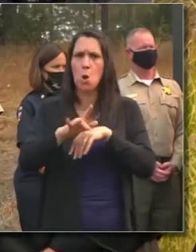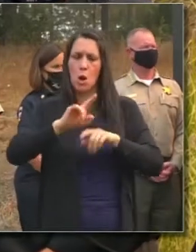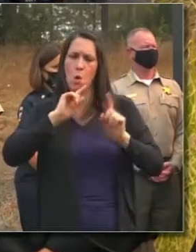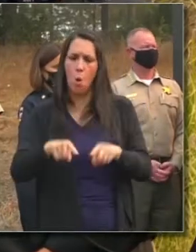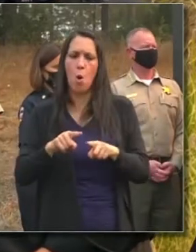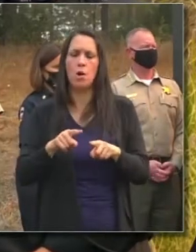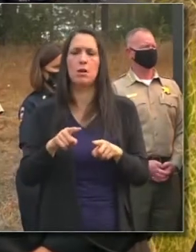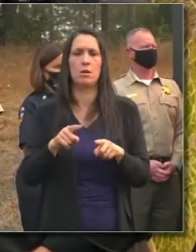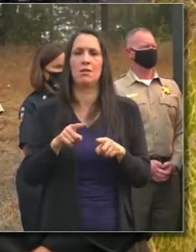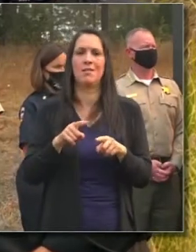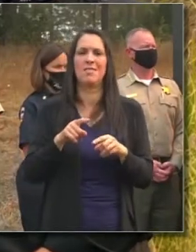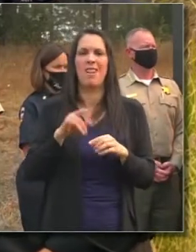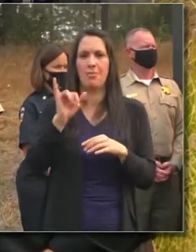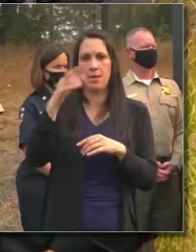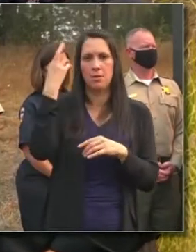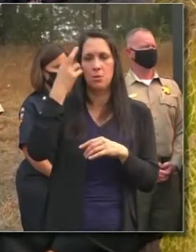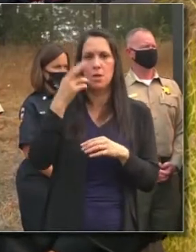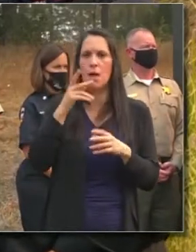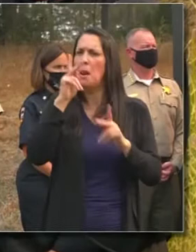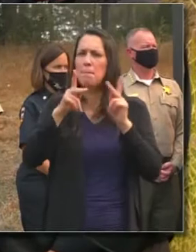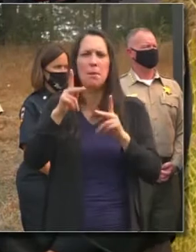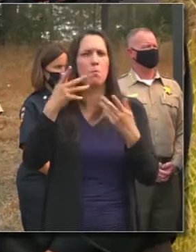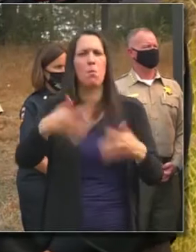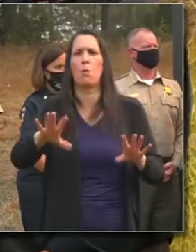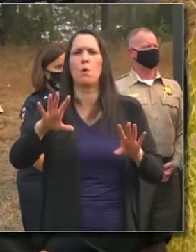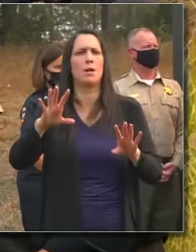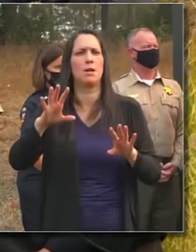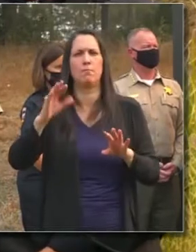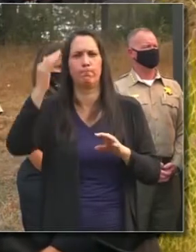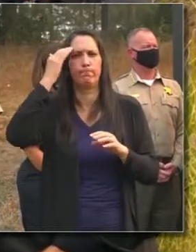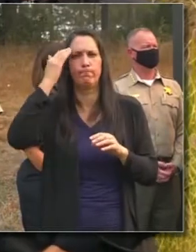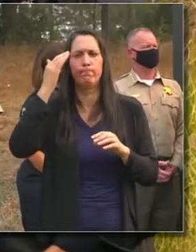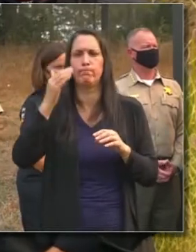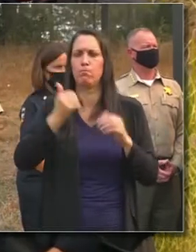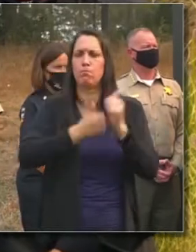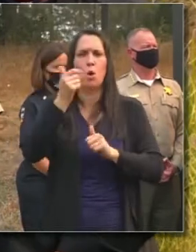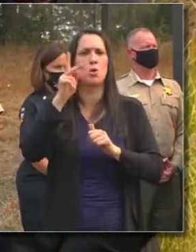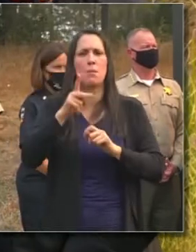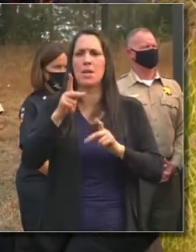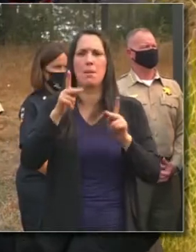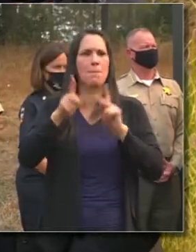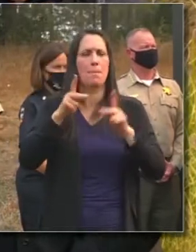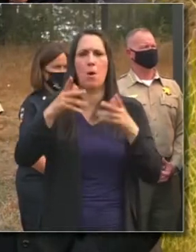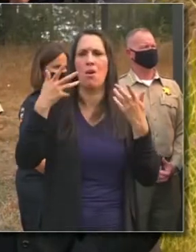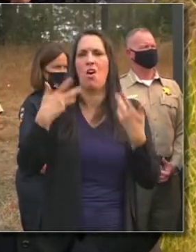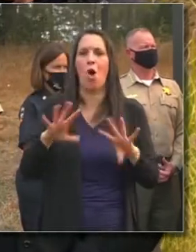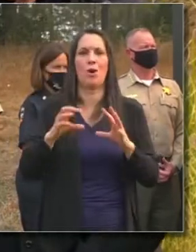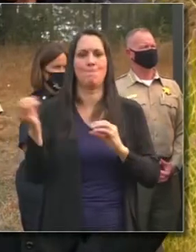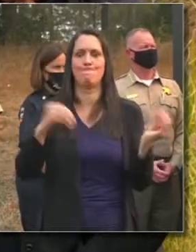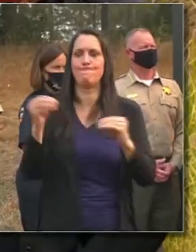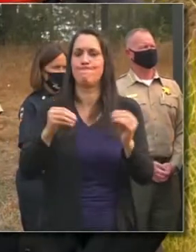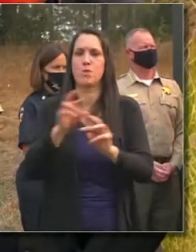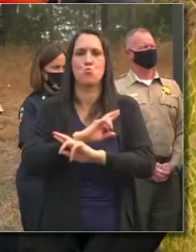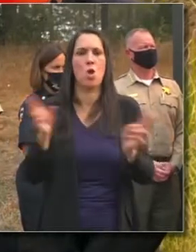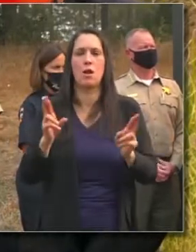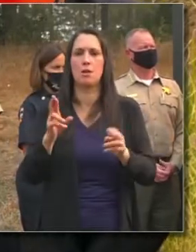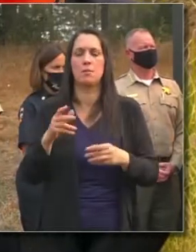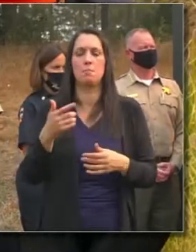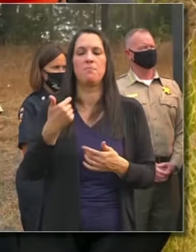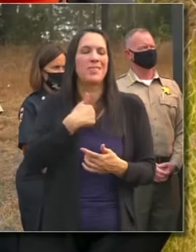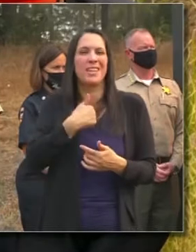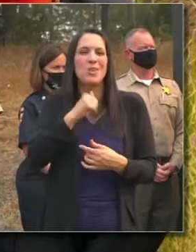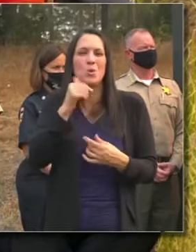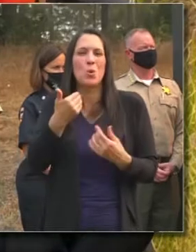todos y todos que entendieron lo que estaba pasando y la mayor parte de la gente empezó a moverse incluso antes yo